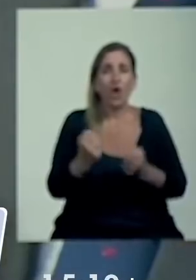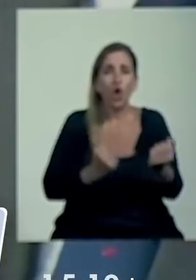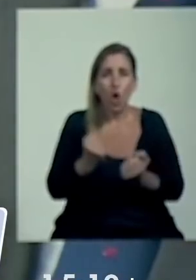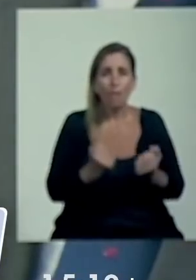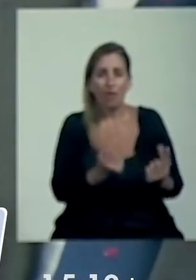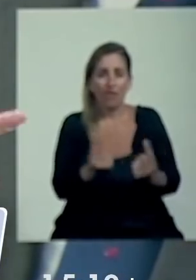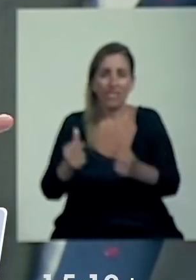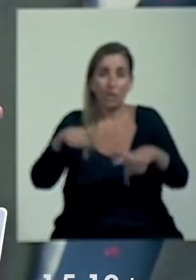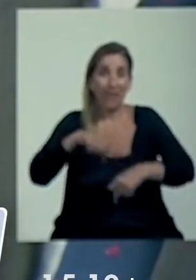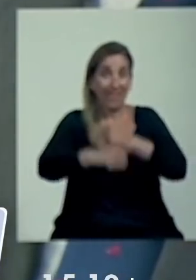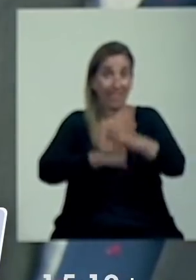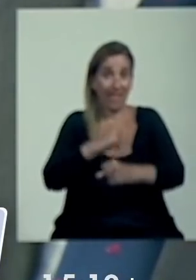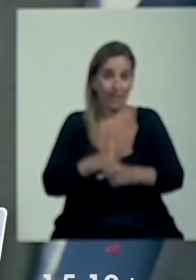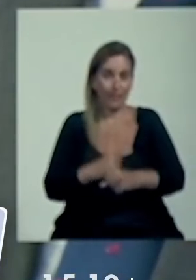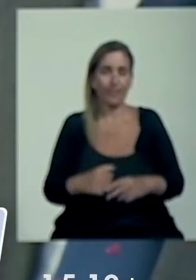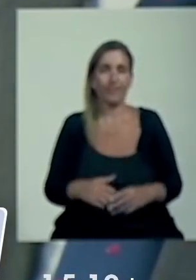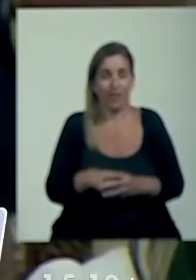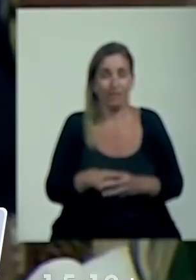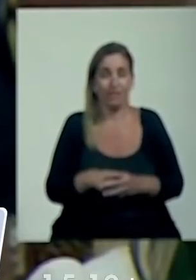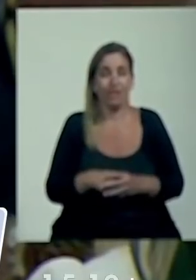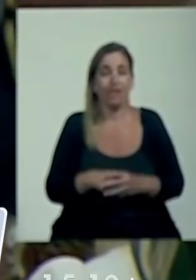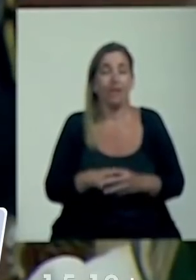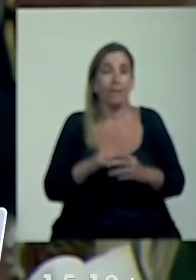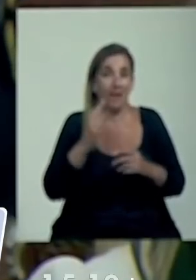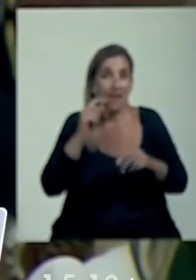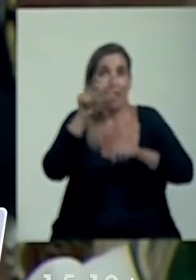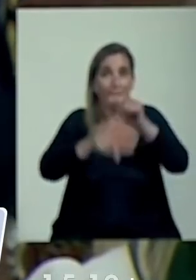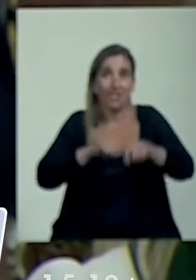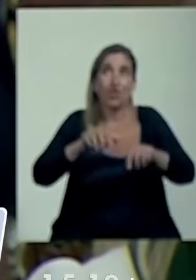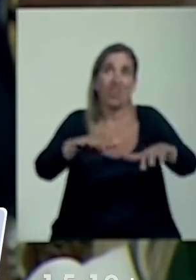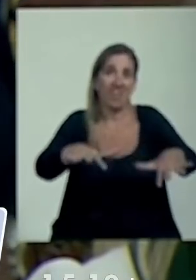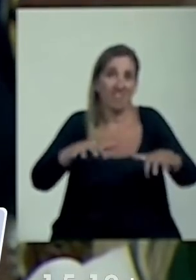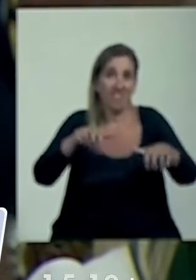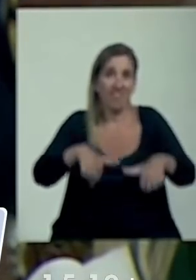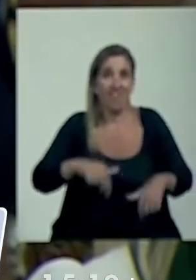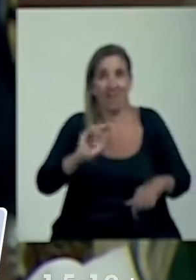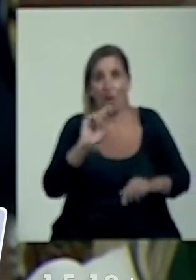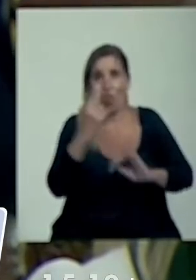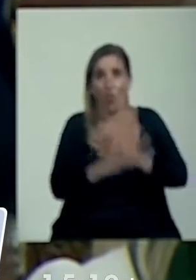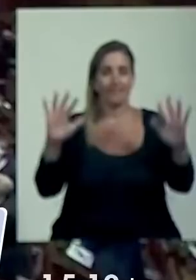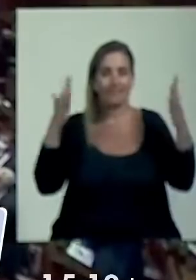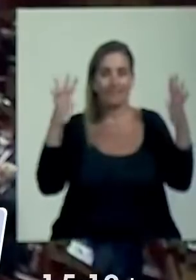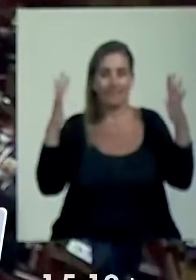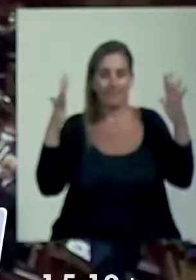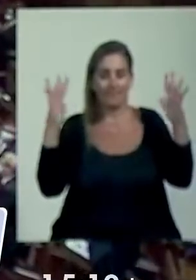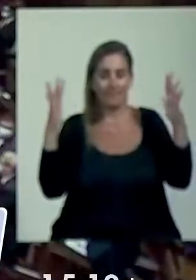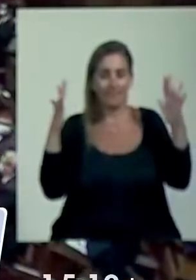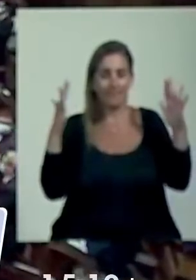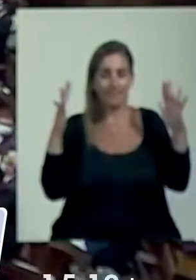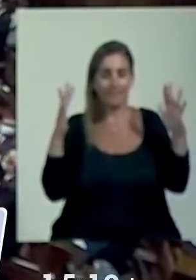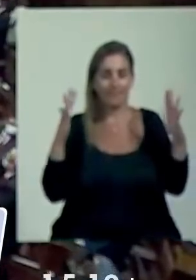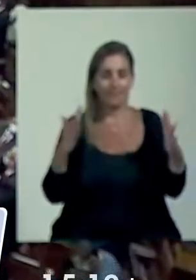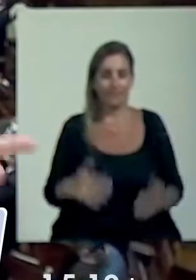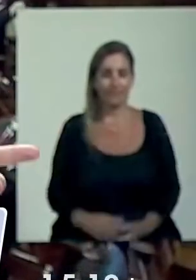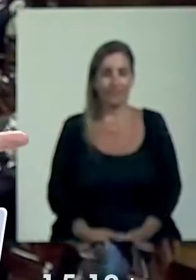eso nosotros no lo vamos a hacer si la gente quiere derogar esto se droga y bueno encararemos la situación resultante